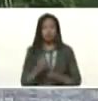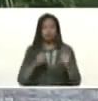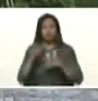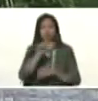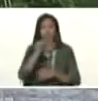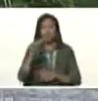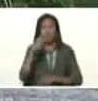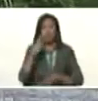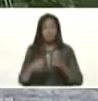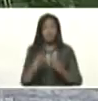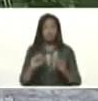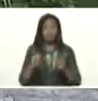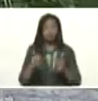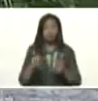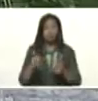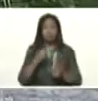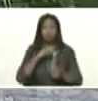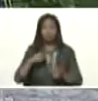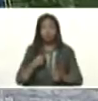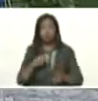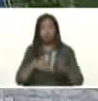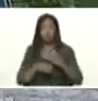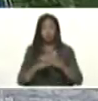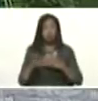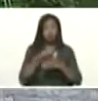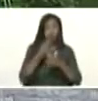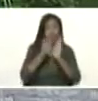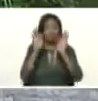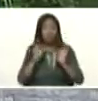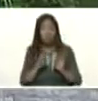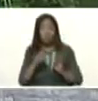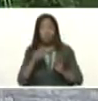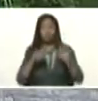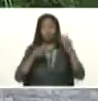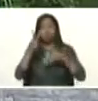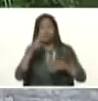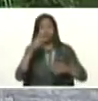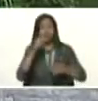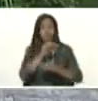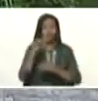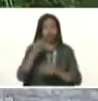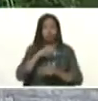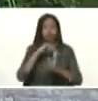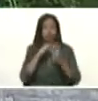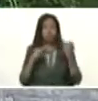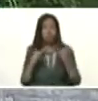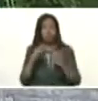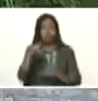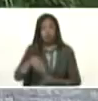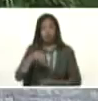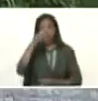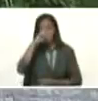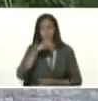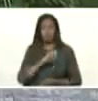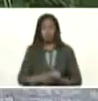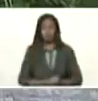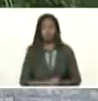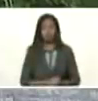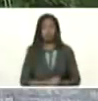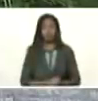12 semanas y media con esta semana que va en curso, 12 semanas para que termine este año 2019. De